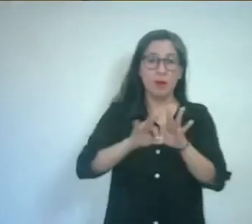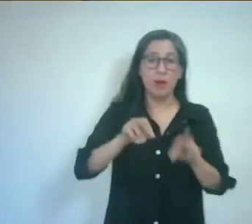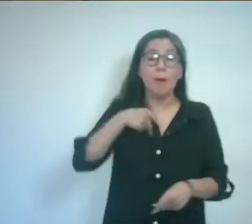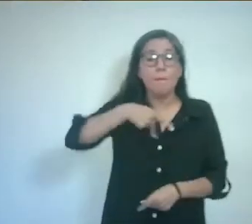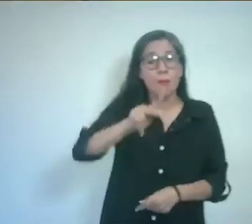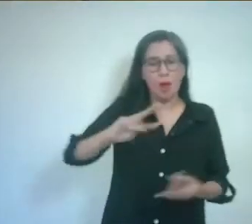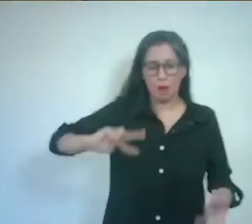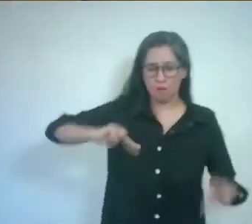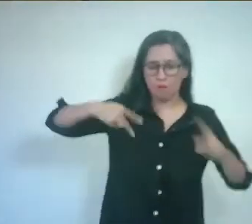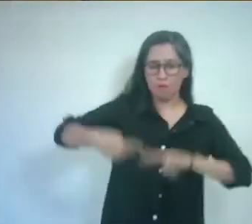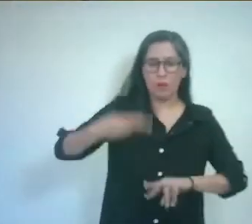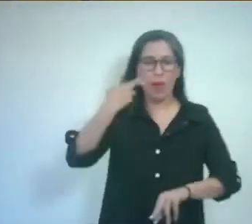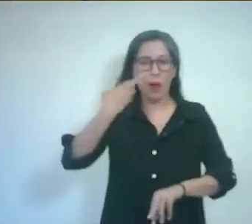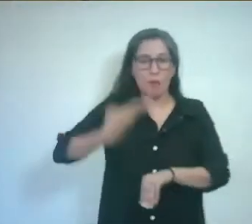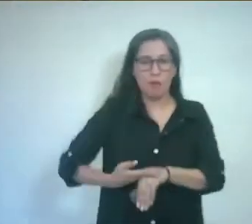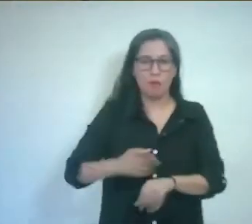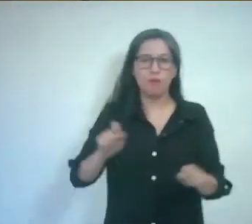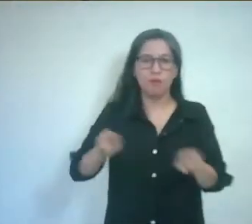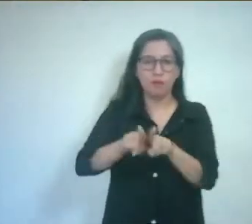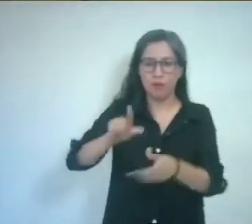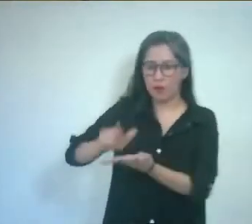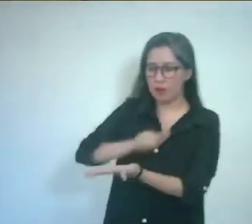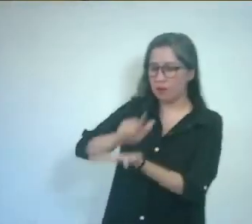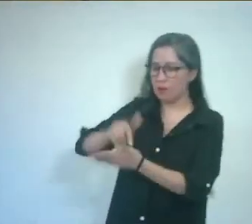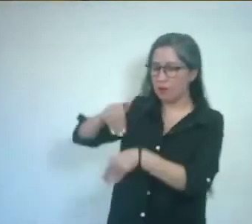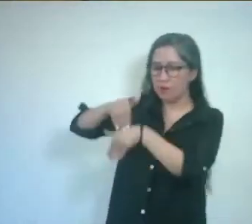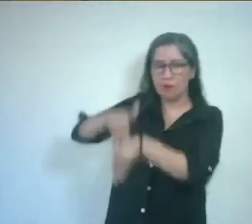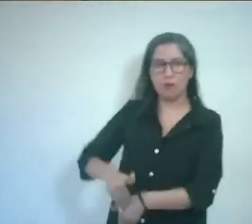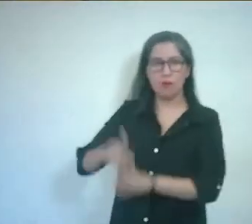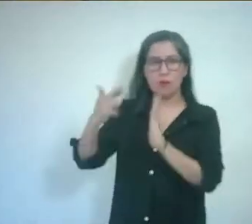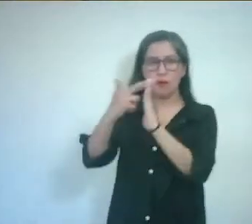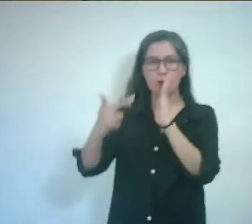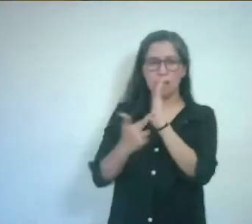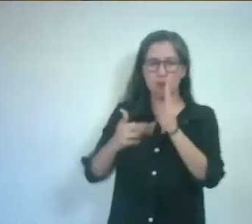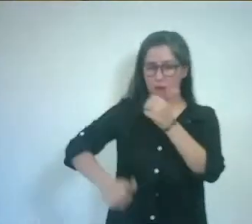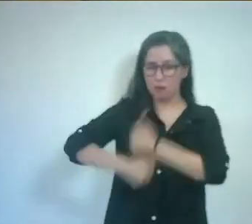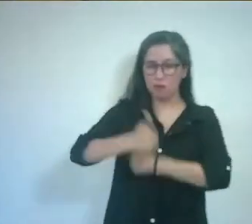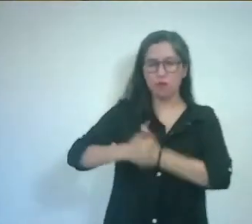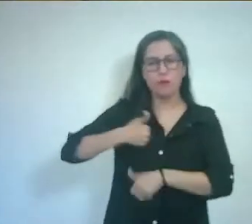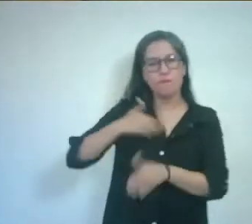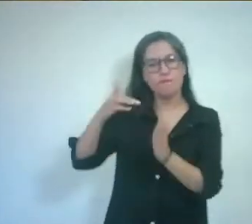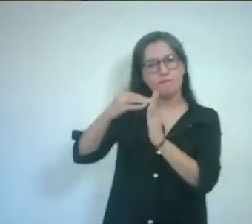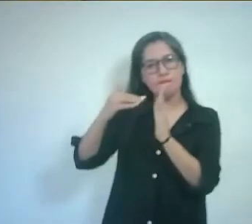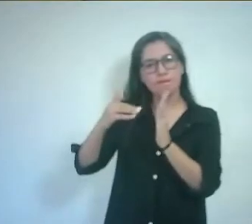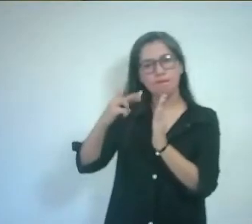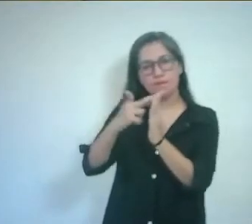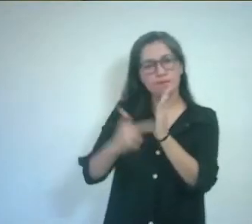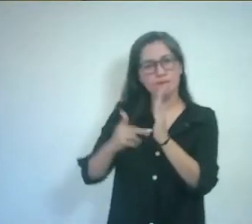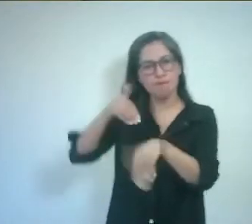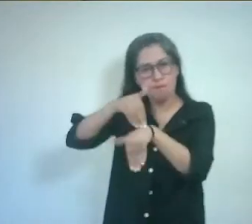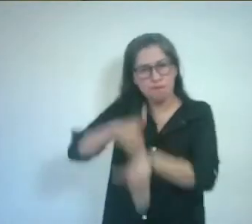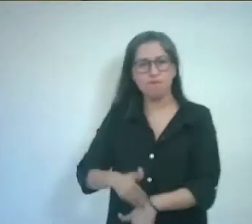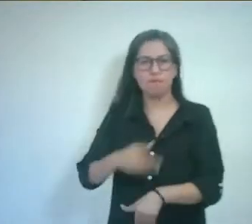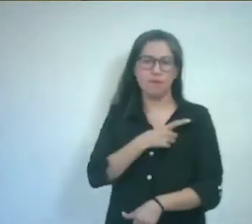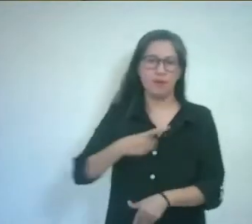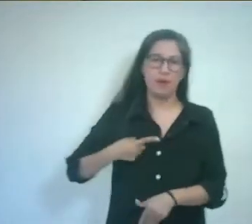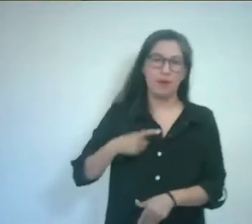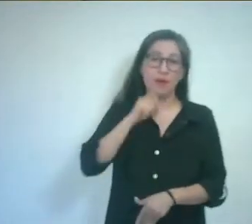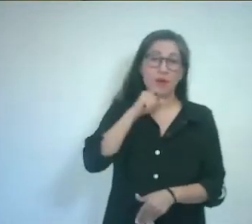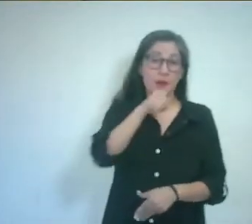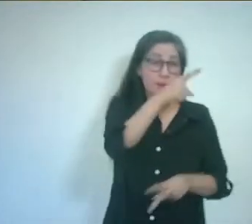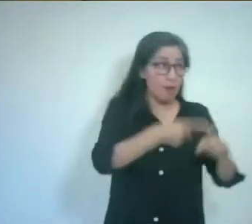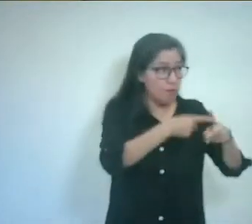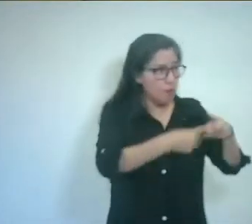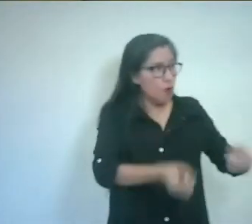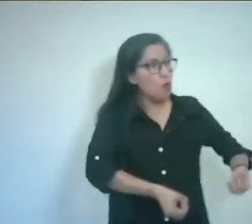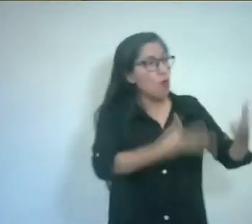asumir la responsabilidad de actuar con base en la ley y respetar las reglas de la competencia y en especial respetar los resultados de la elección,